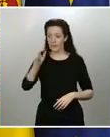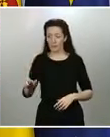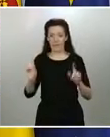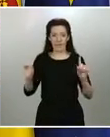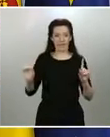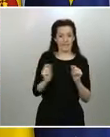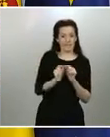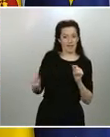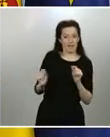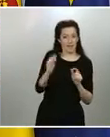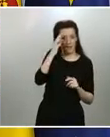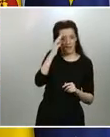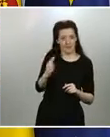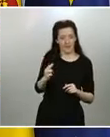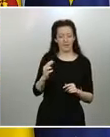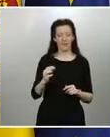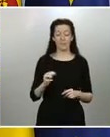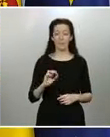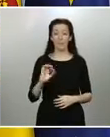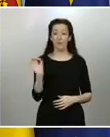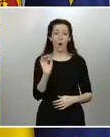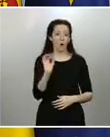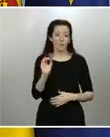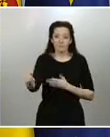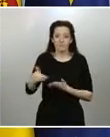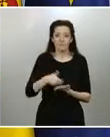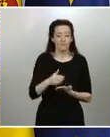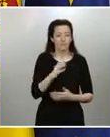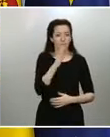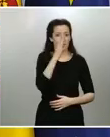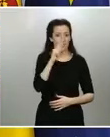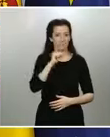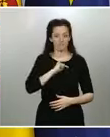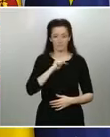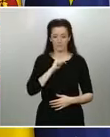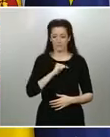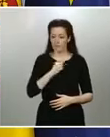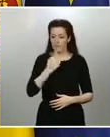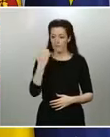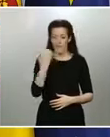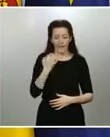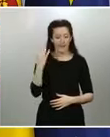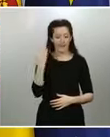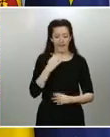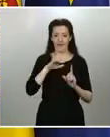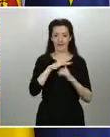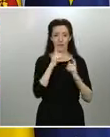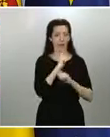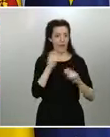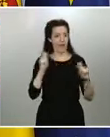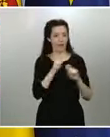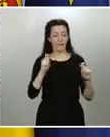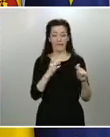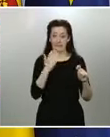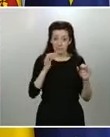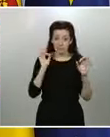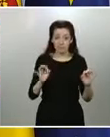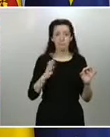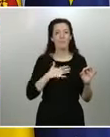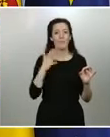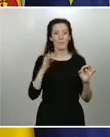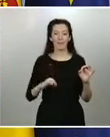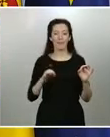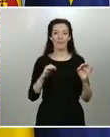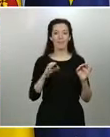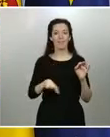imprescindible para tomar decisiones nacionales coordinadas contra la pandemia que fue una